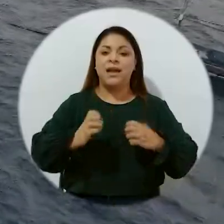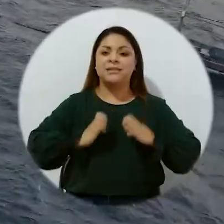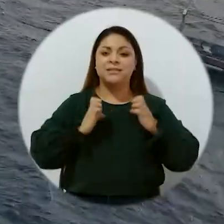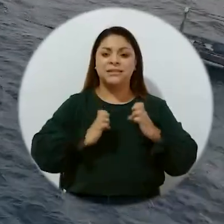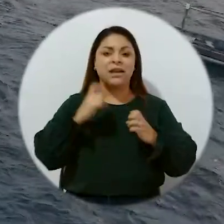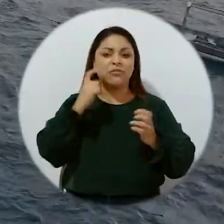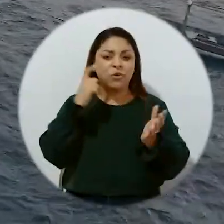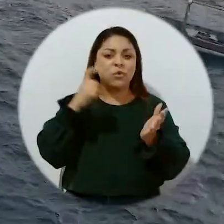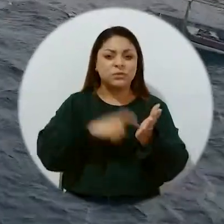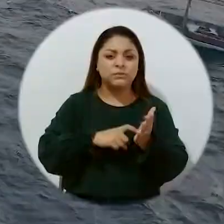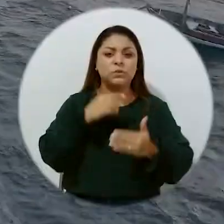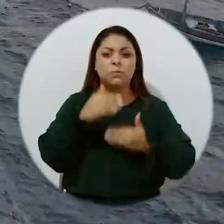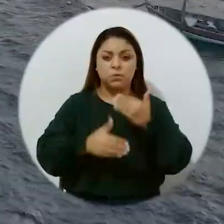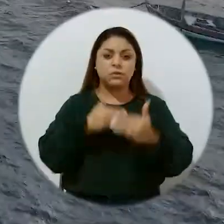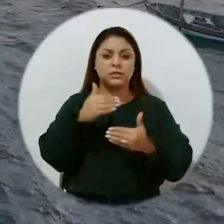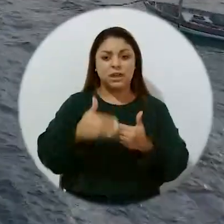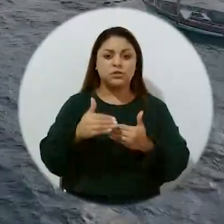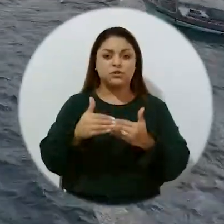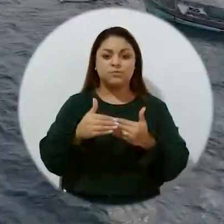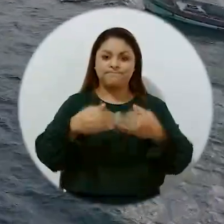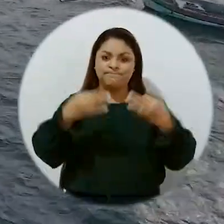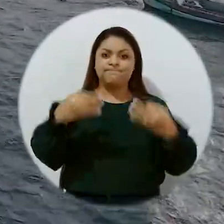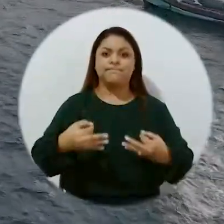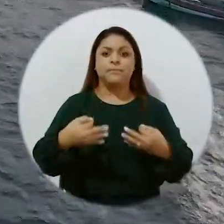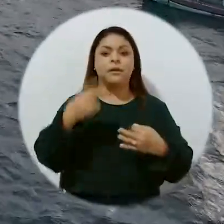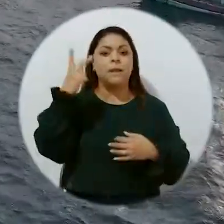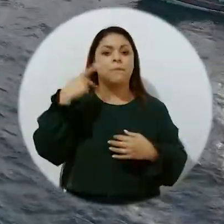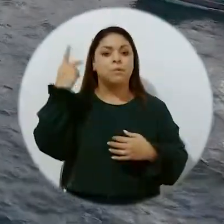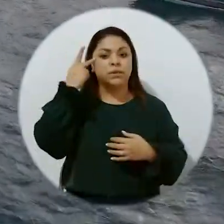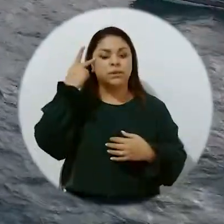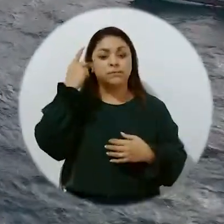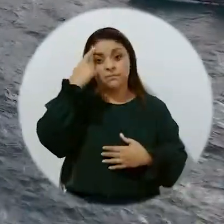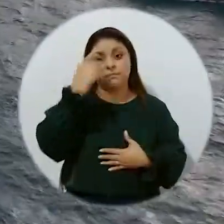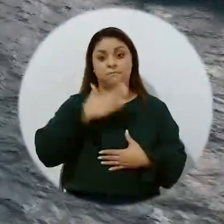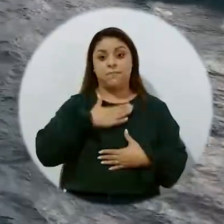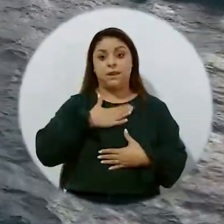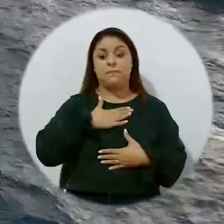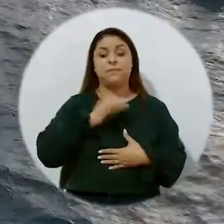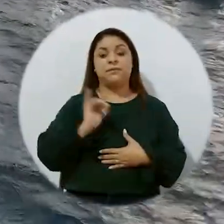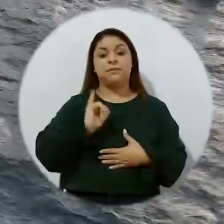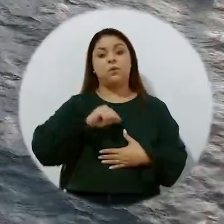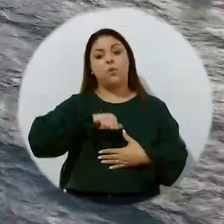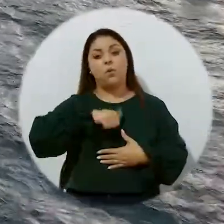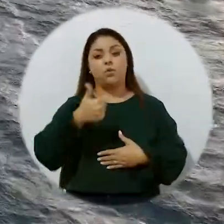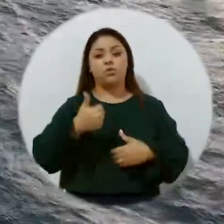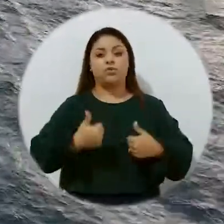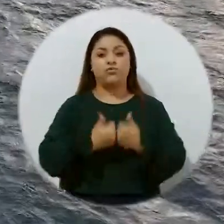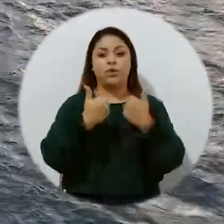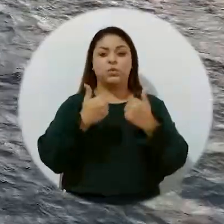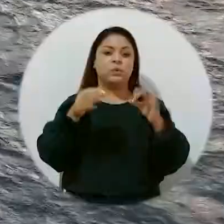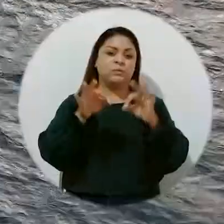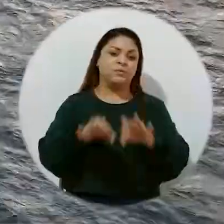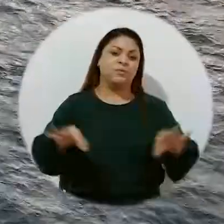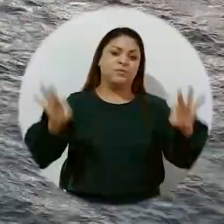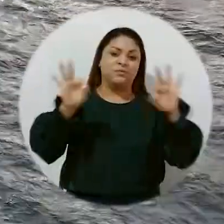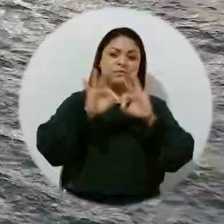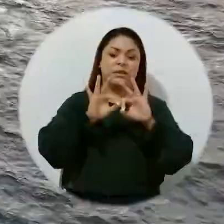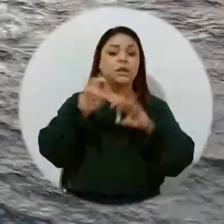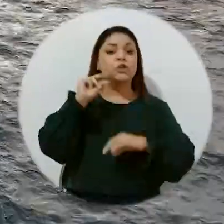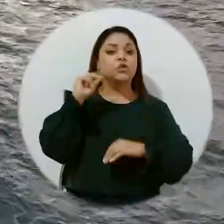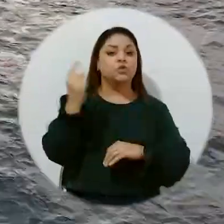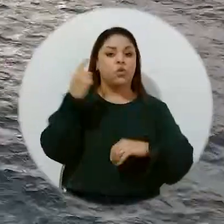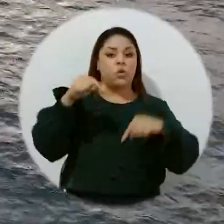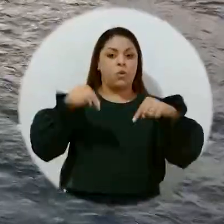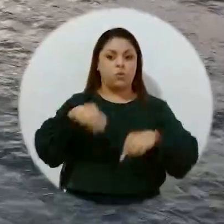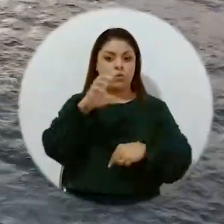ese reconocimiento y ese proceso de legitimar la política. Y para mí existe otro reto que es fundamental y no solo es un reto de